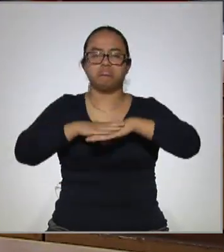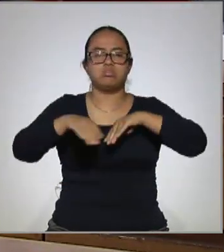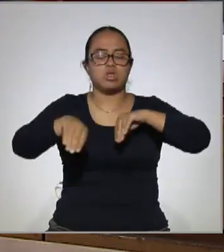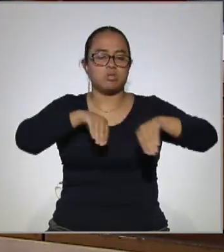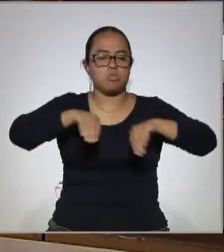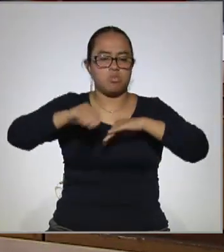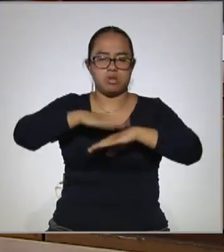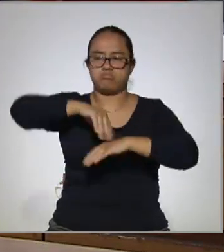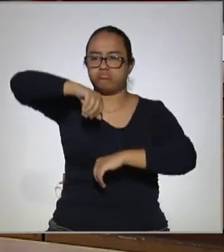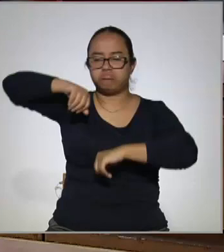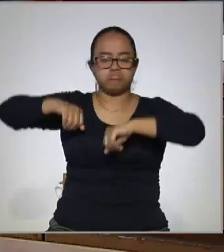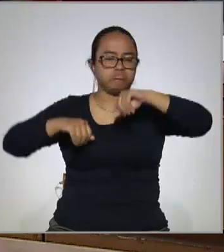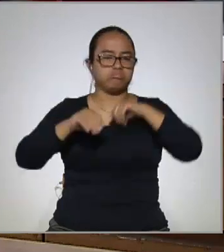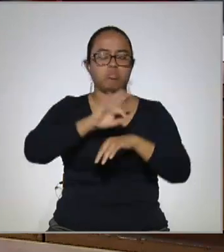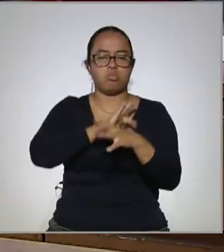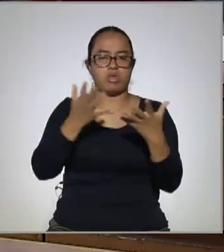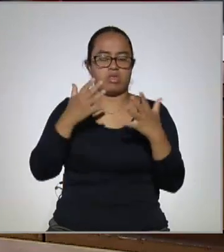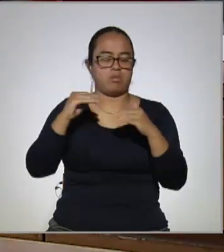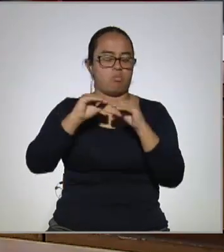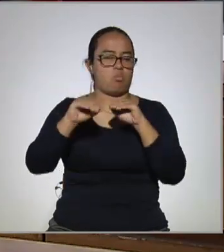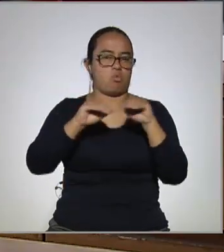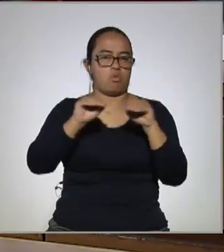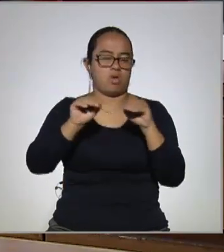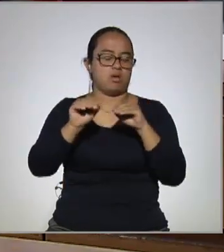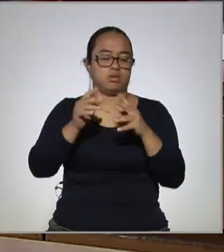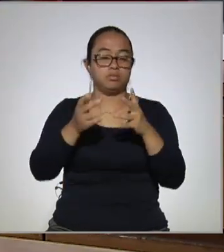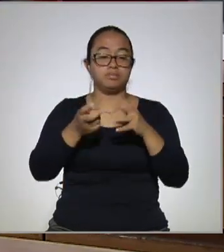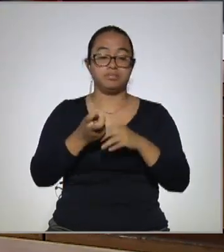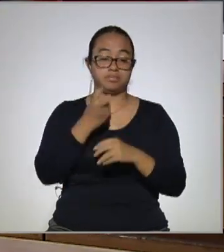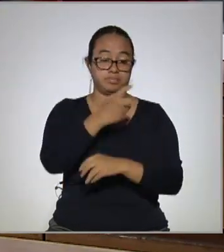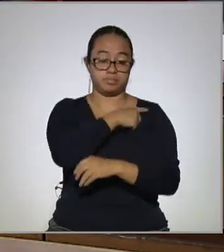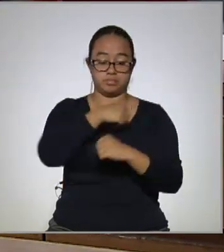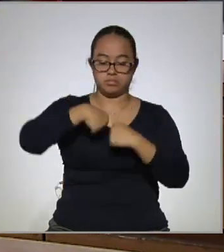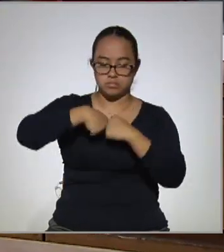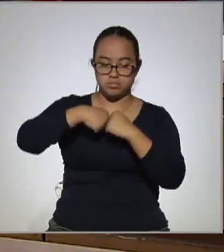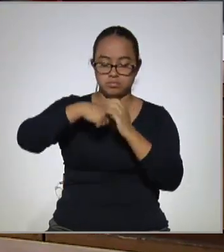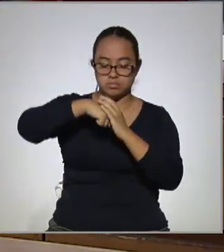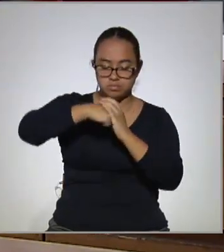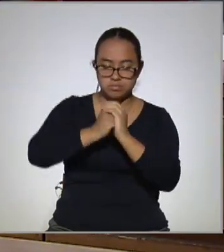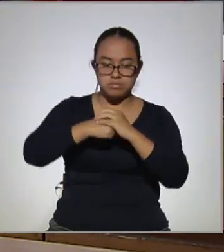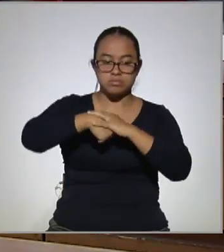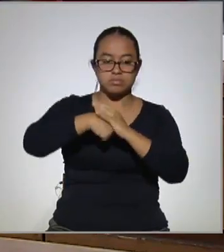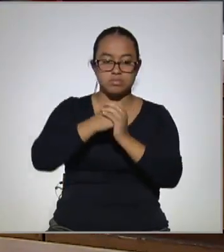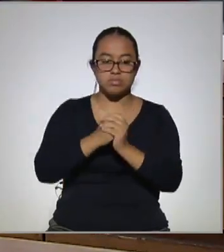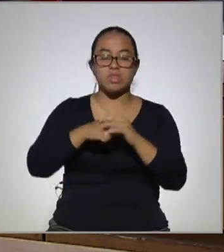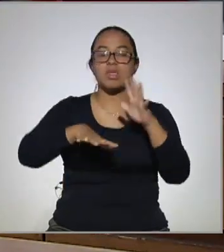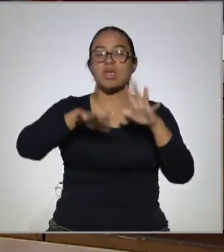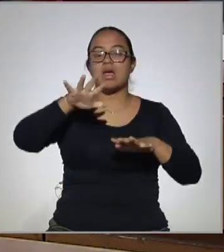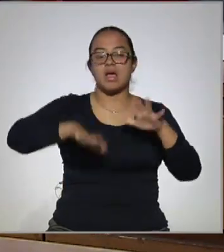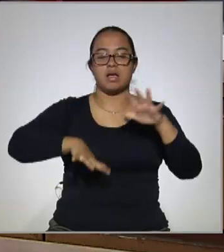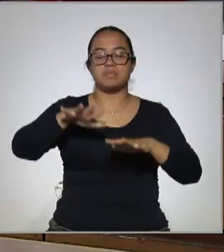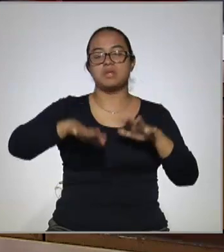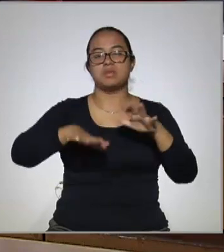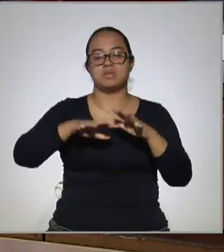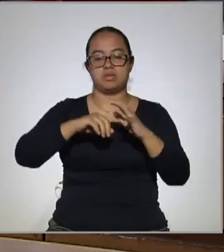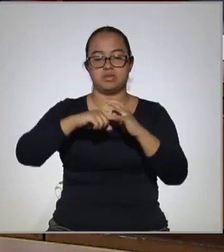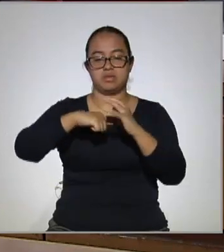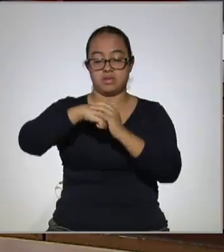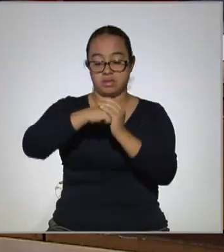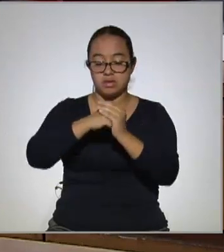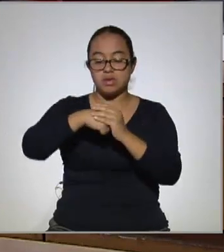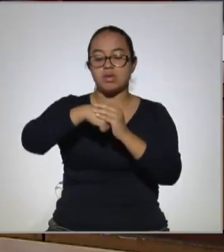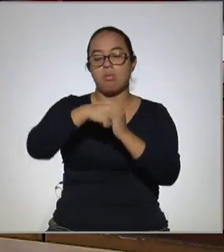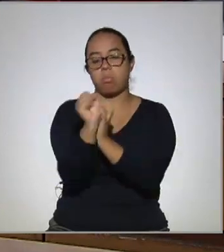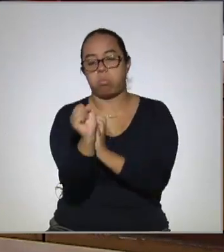360 grados. Esto ocasiona que sea una articulación muy inestable, o sea, que tenga la tendencia esta esfera a salirse